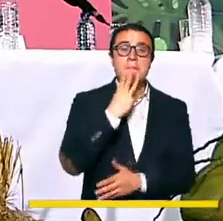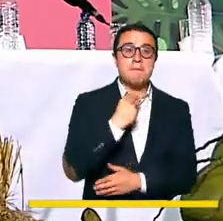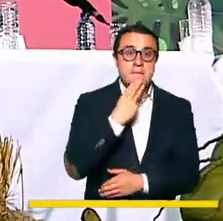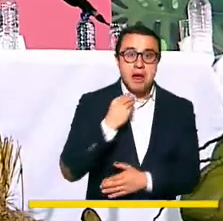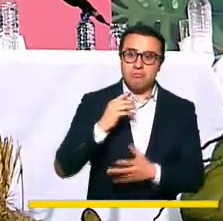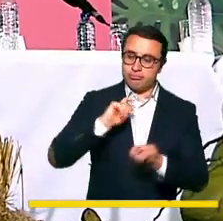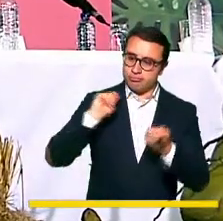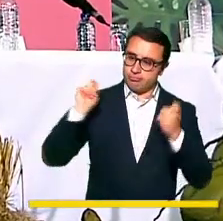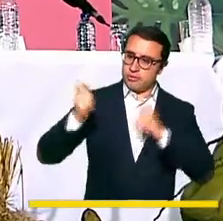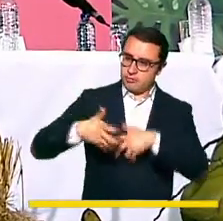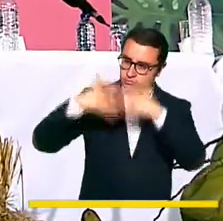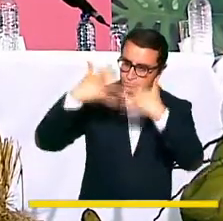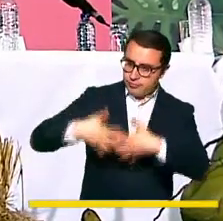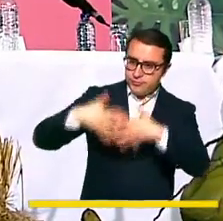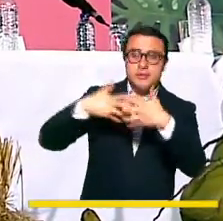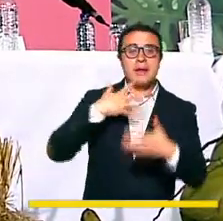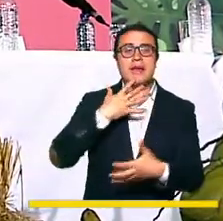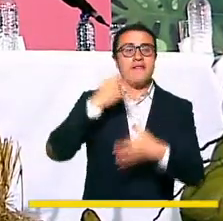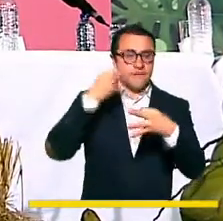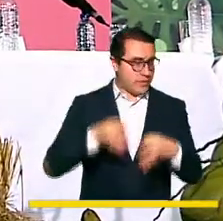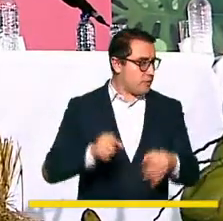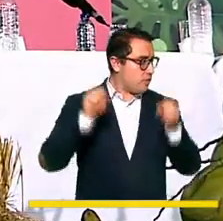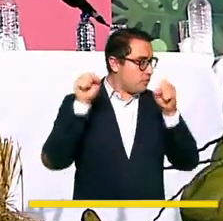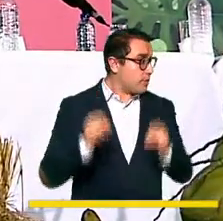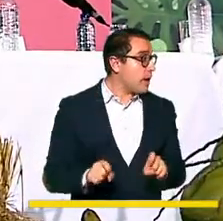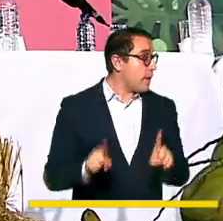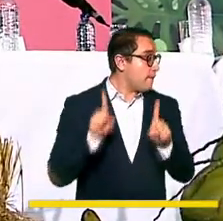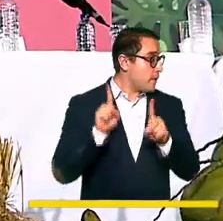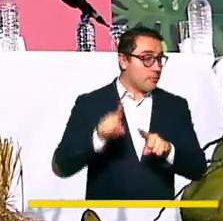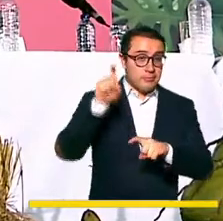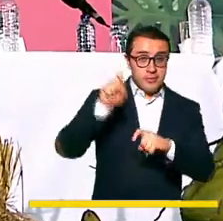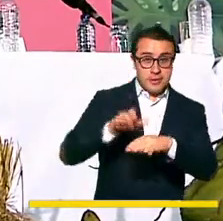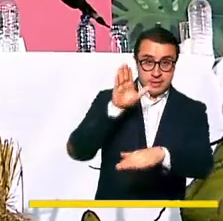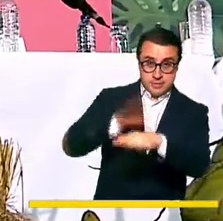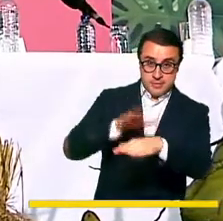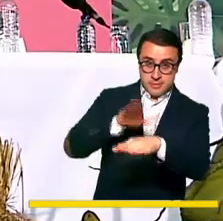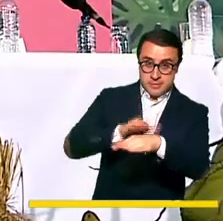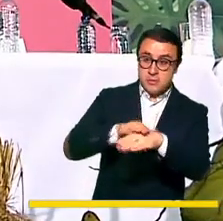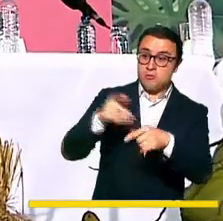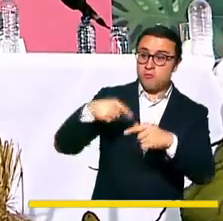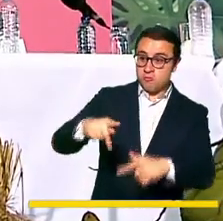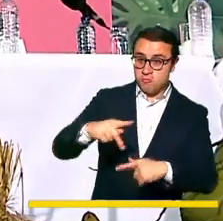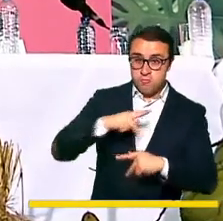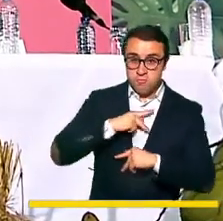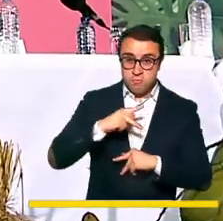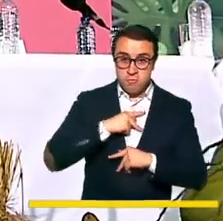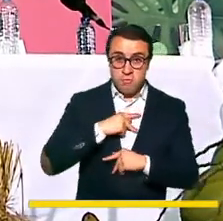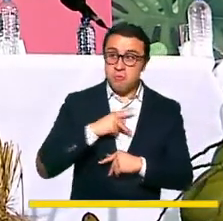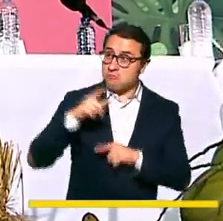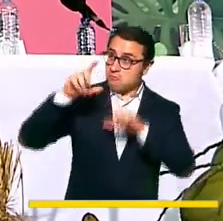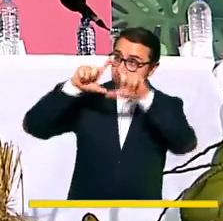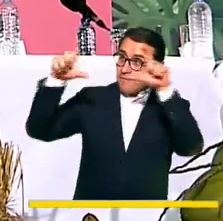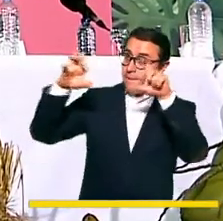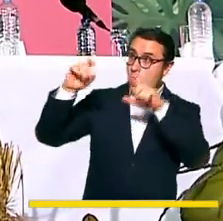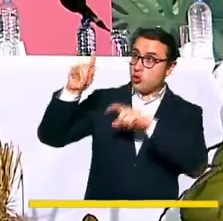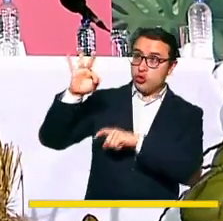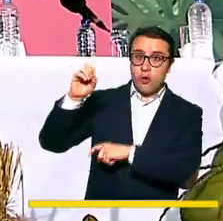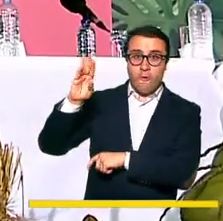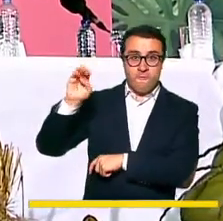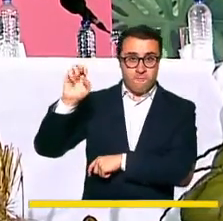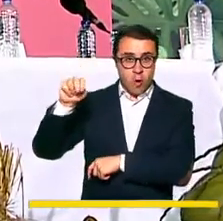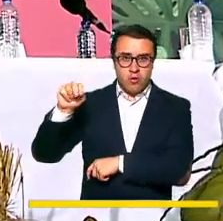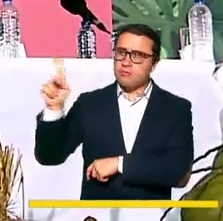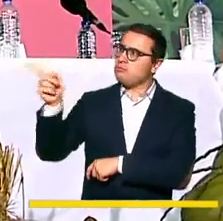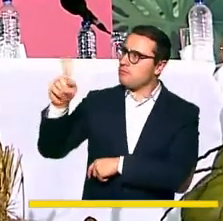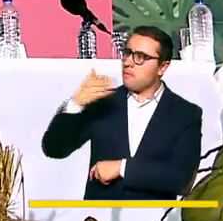posible. Pero hay que decirle al dueño de Postobón, no que no lo haga, sino que meta de